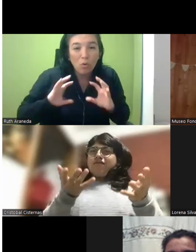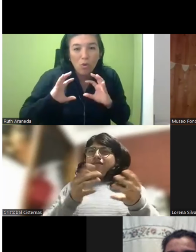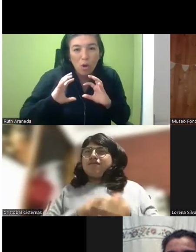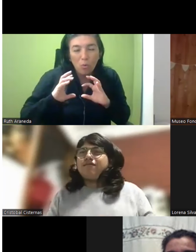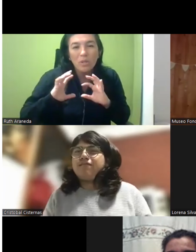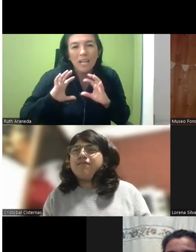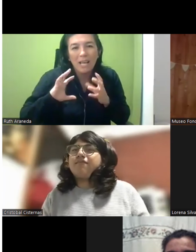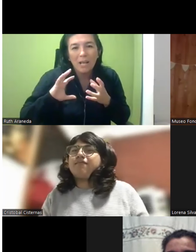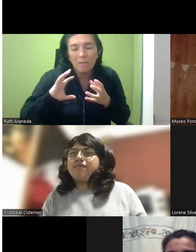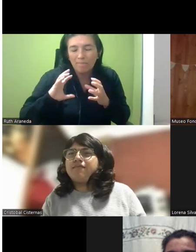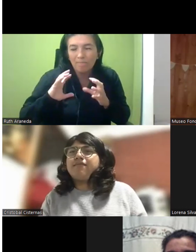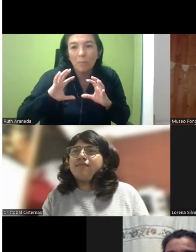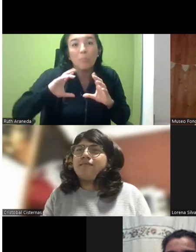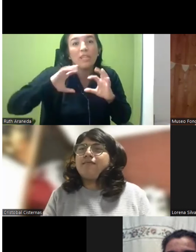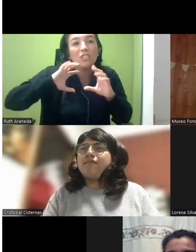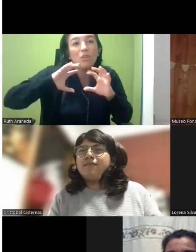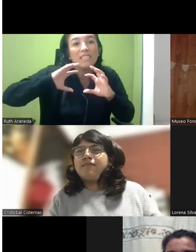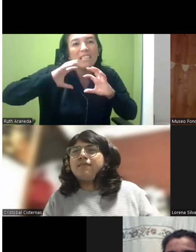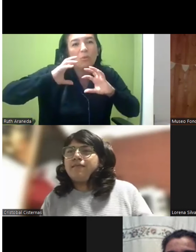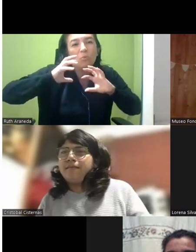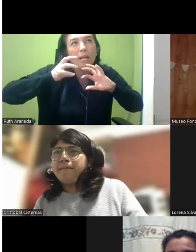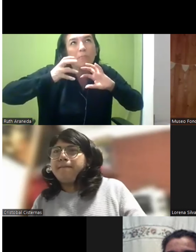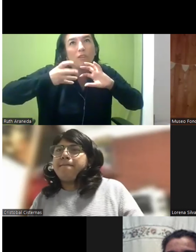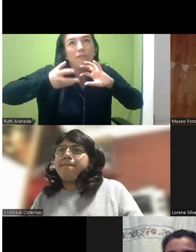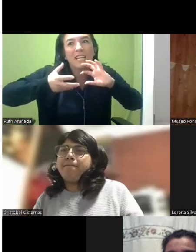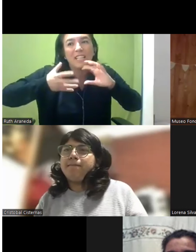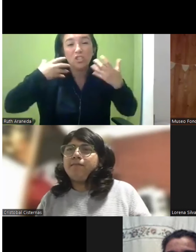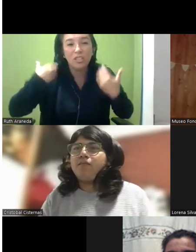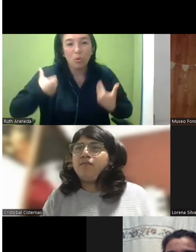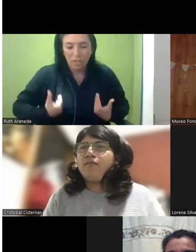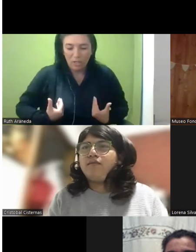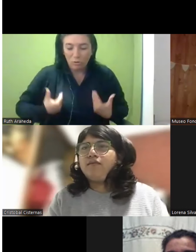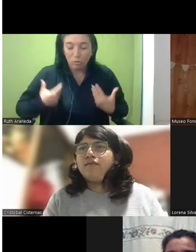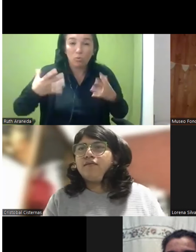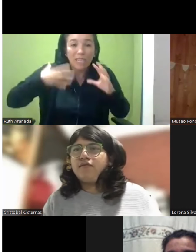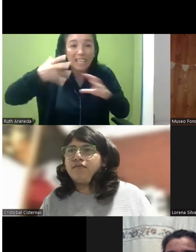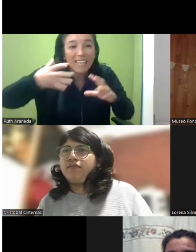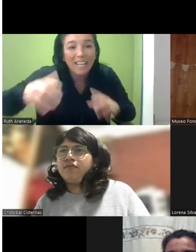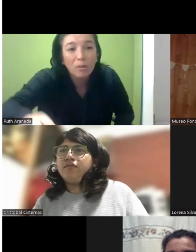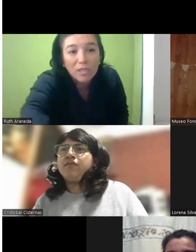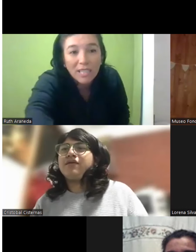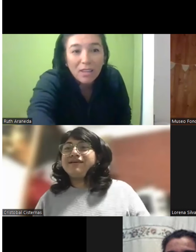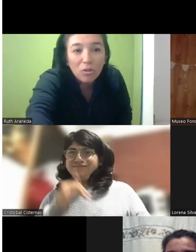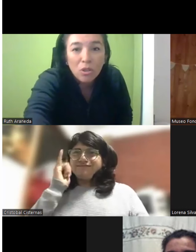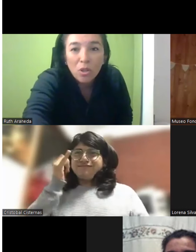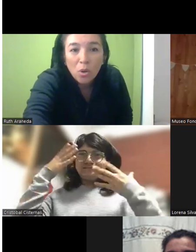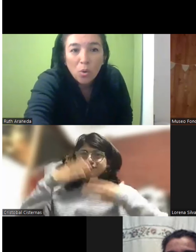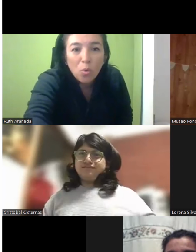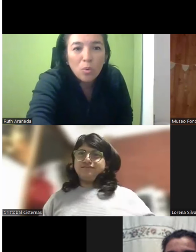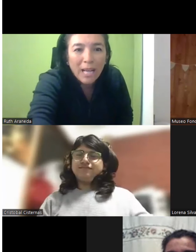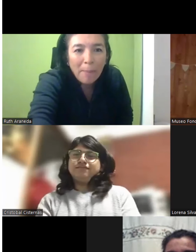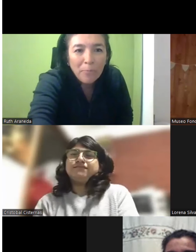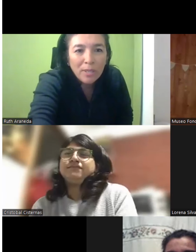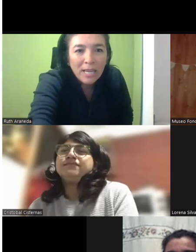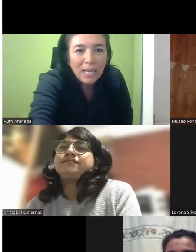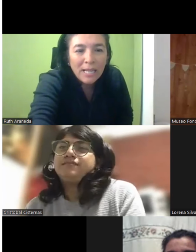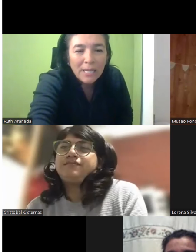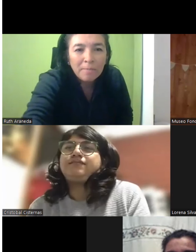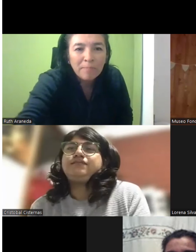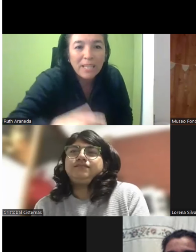¿O hubo alguna, por decirlo así, una modificación en cuanto a la estructura que haya causado un